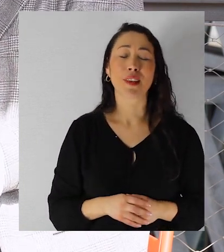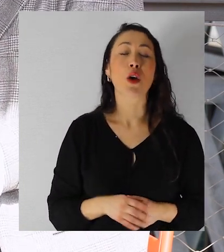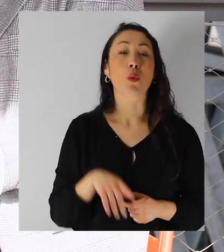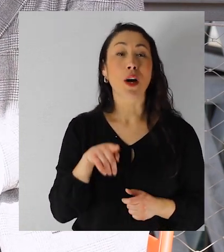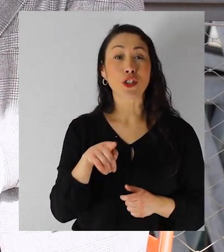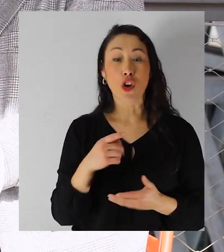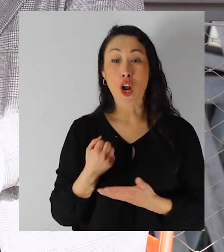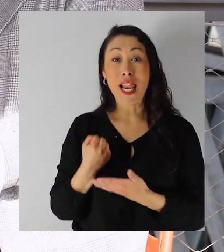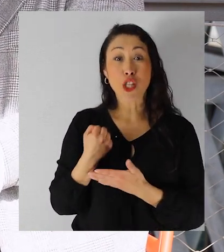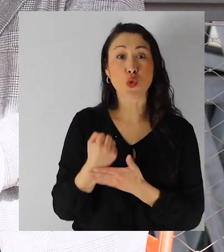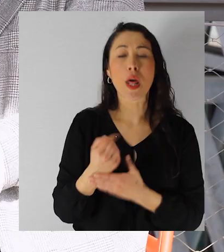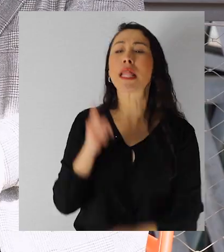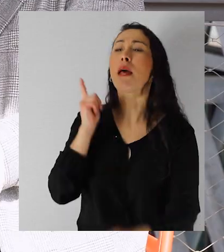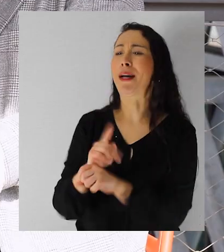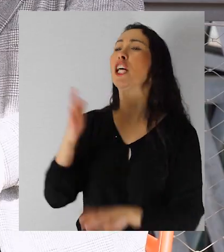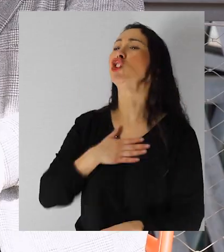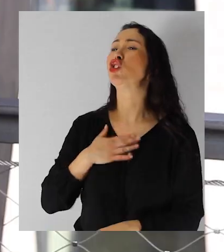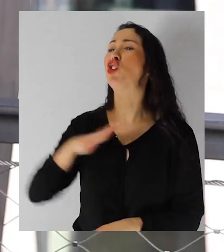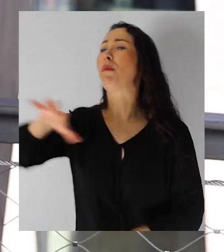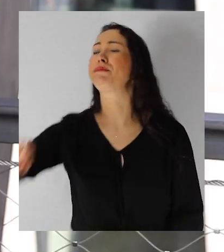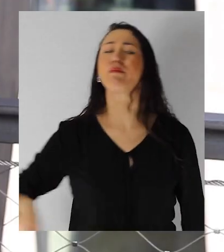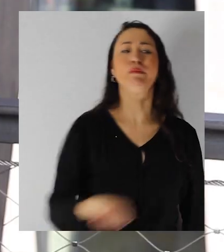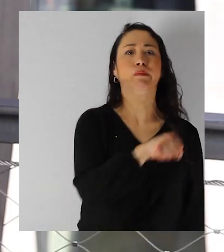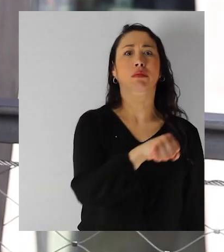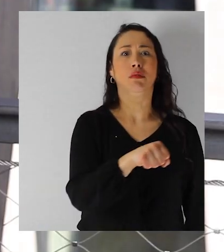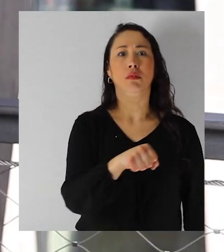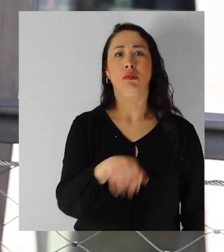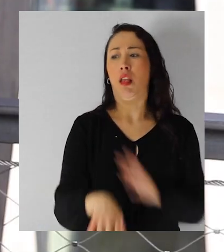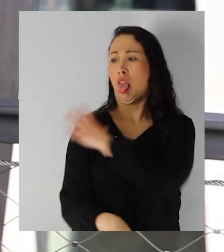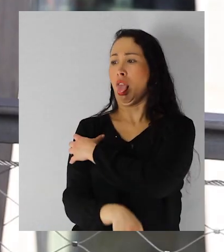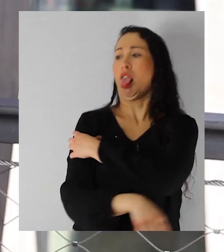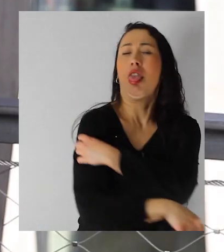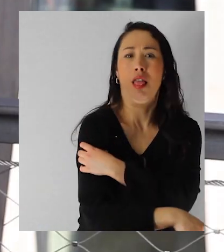cuando la ayuda es impuesta, muchas veces